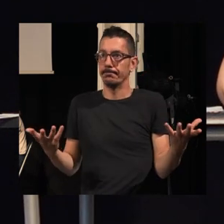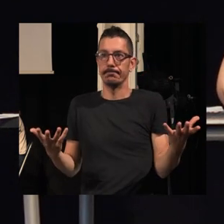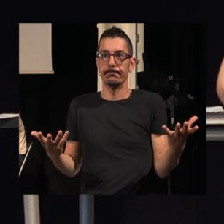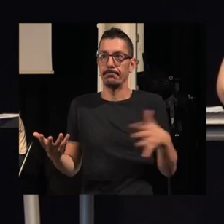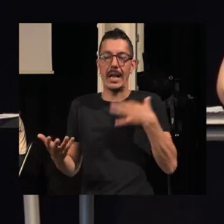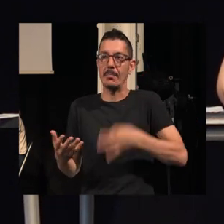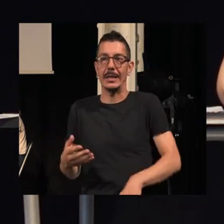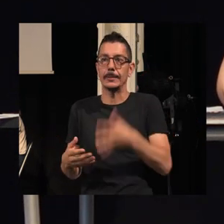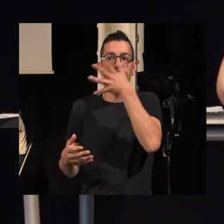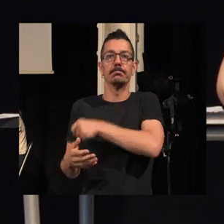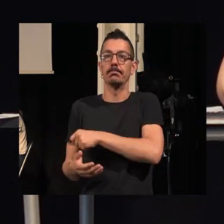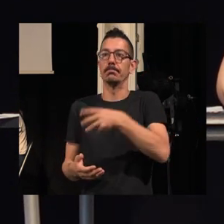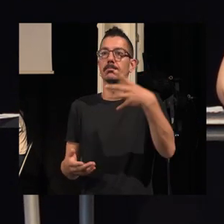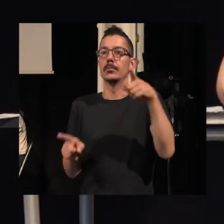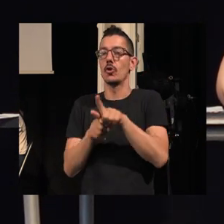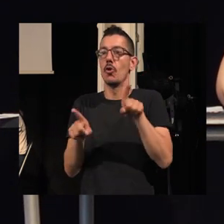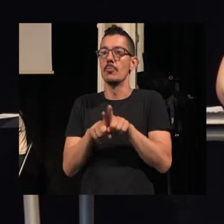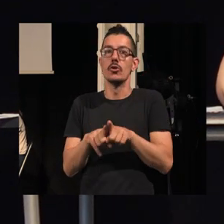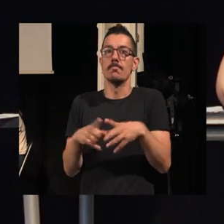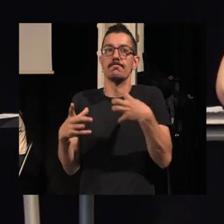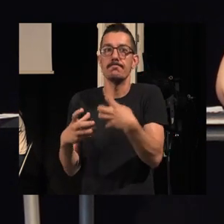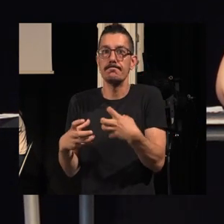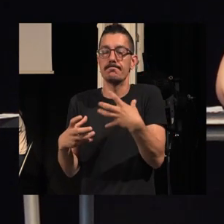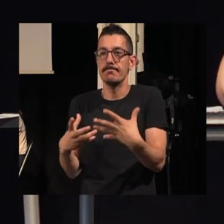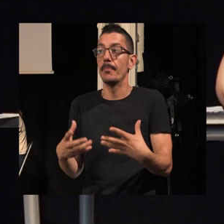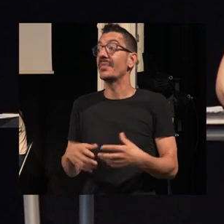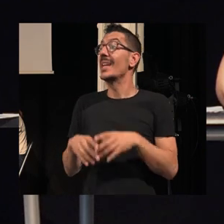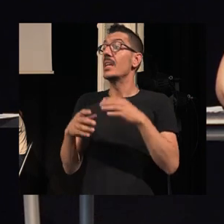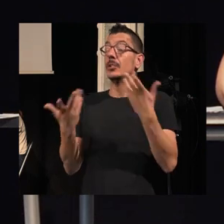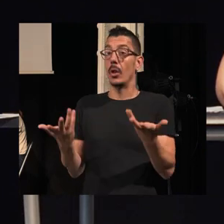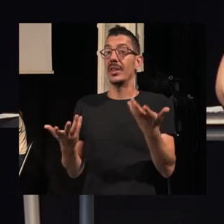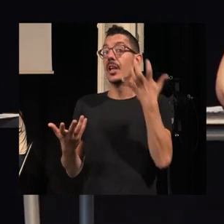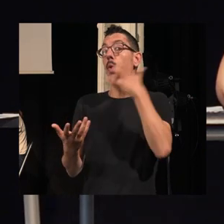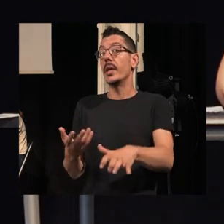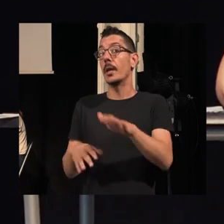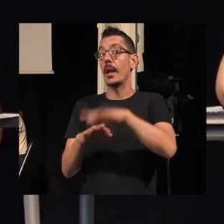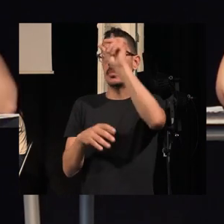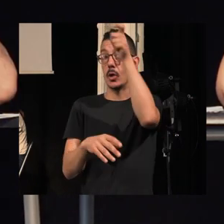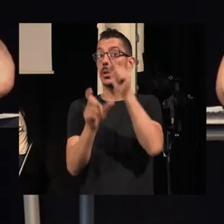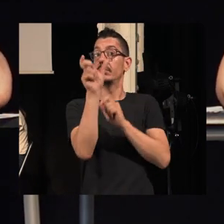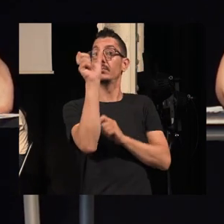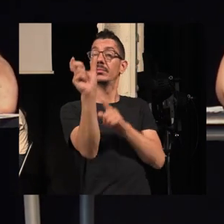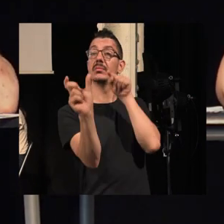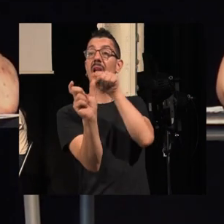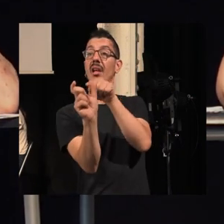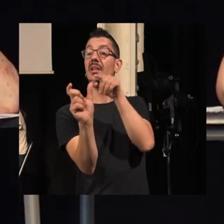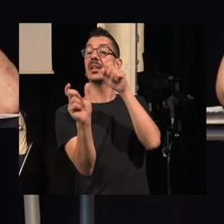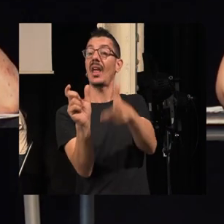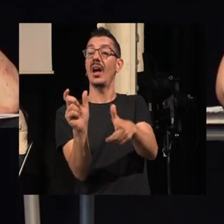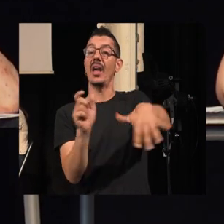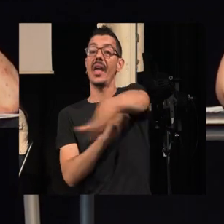formas de actuar. En ese sentido, queer para mí sigue siendo un